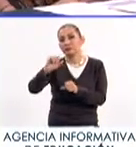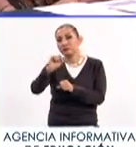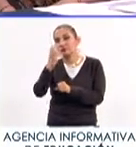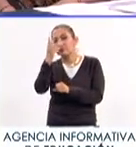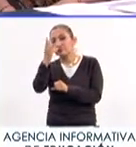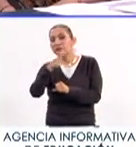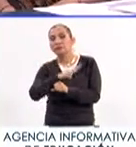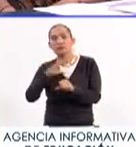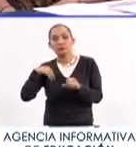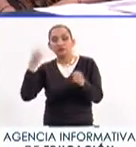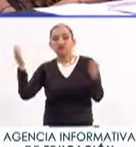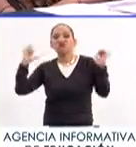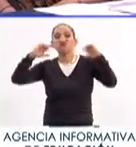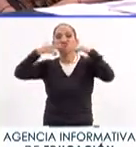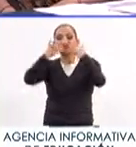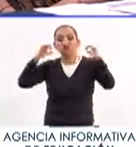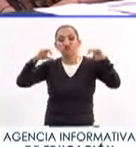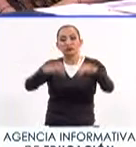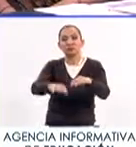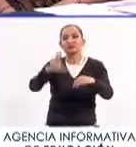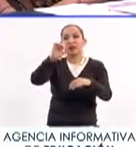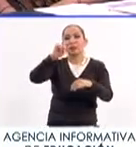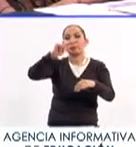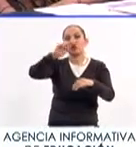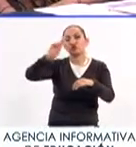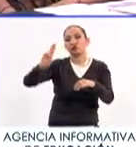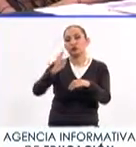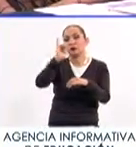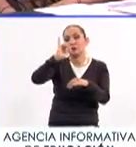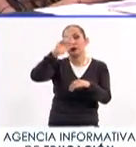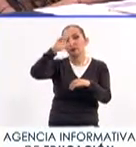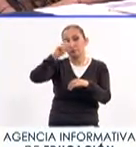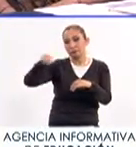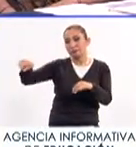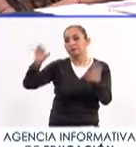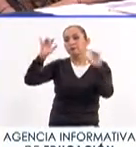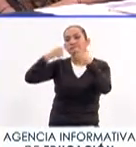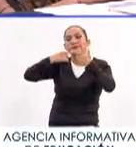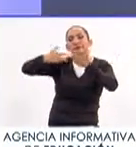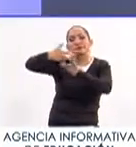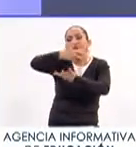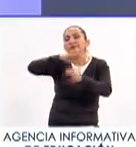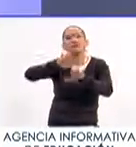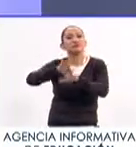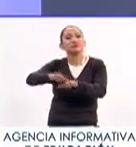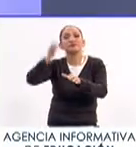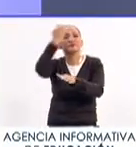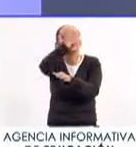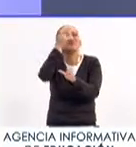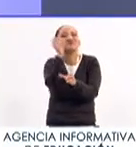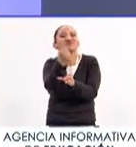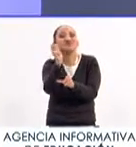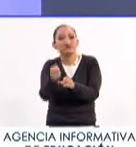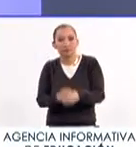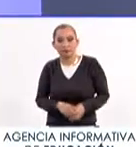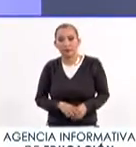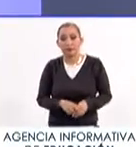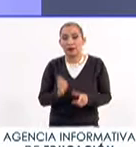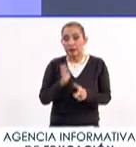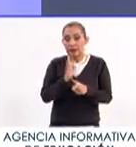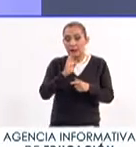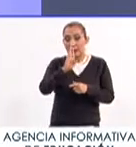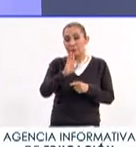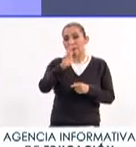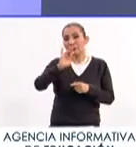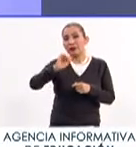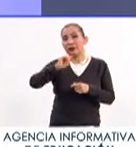23, vamos a estar reuniéndonos en el campus de la Universidad Iberoamericana para discutir sobre evaluación. Entonces el